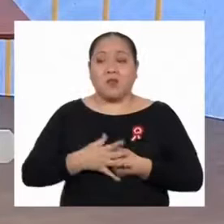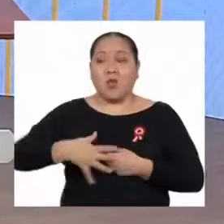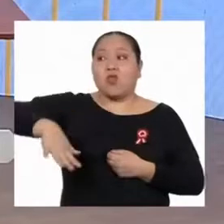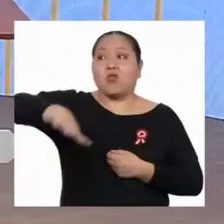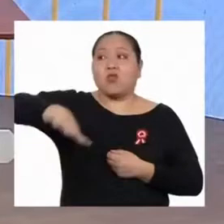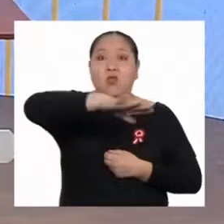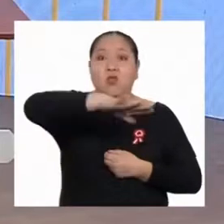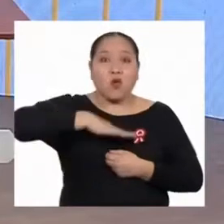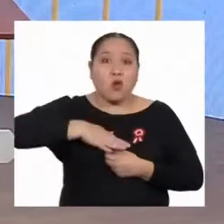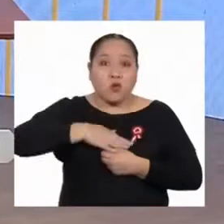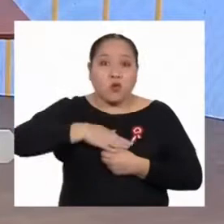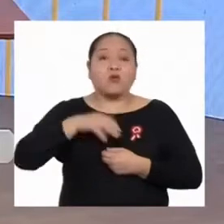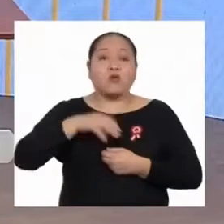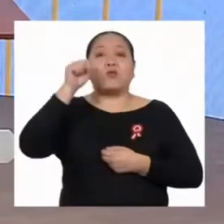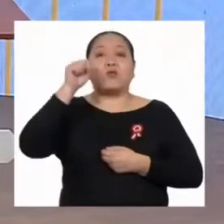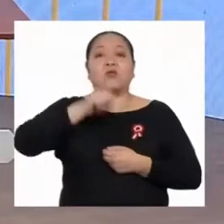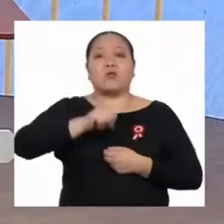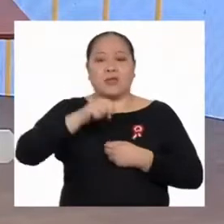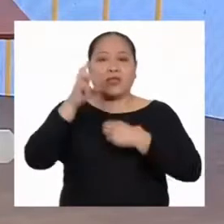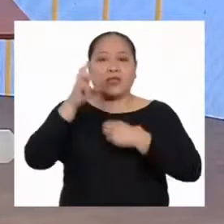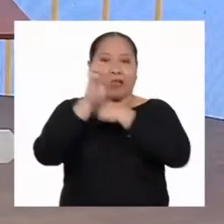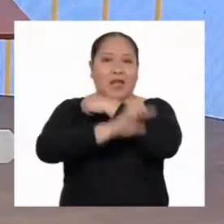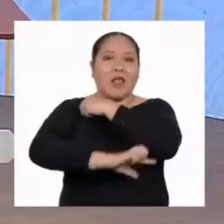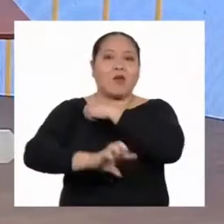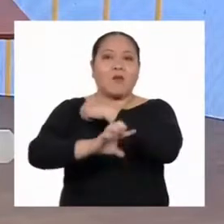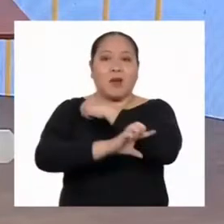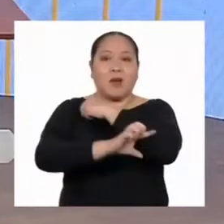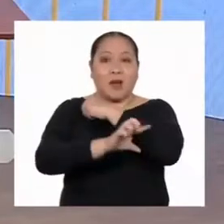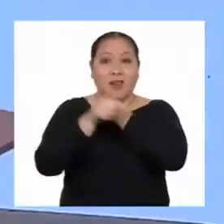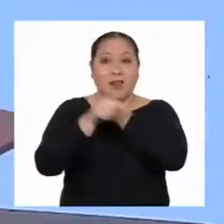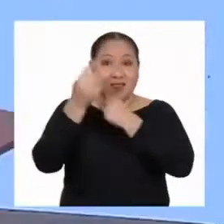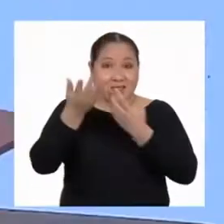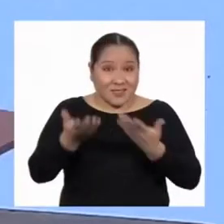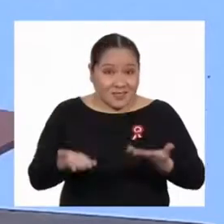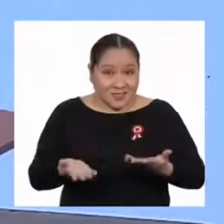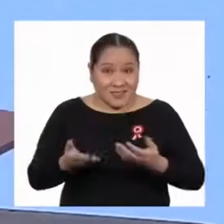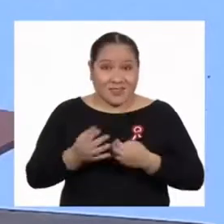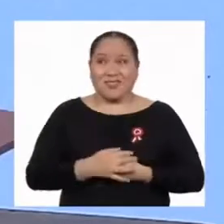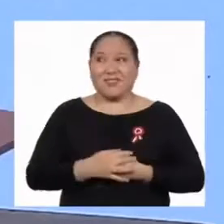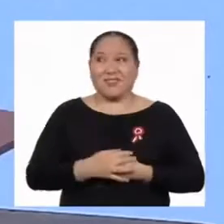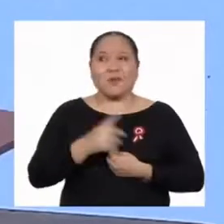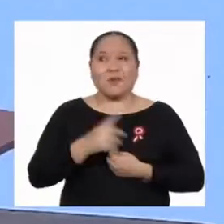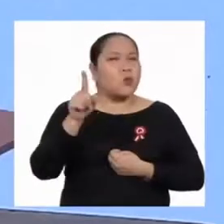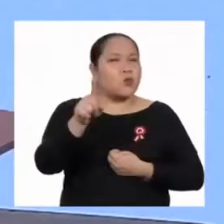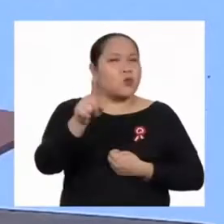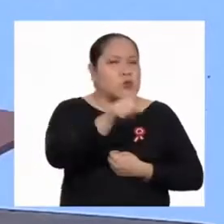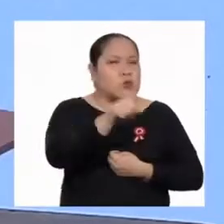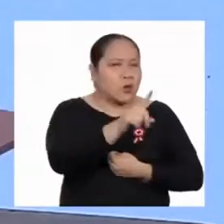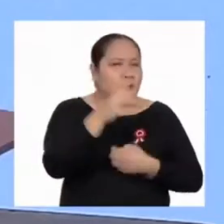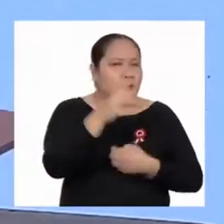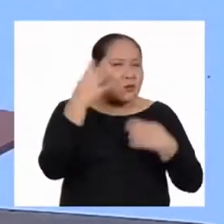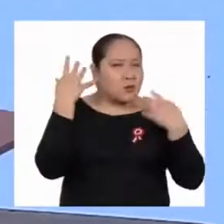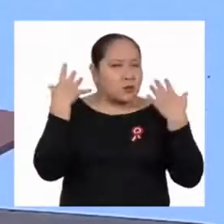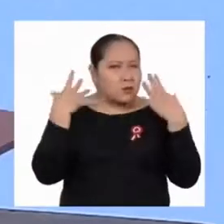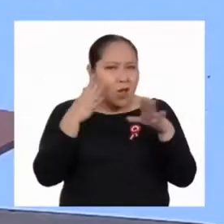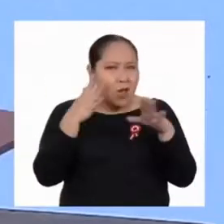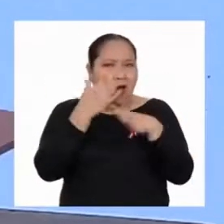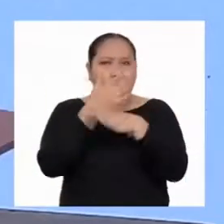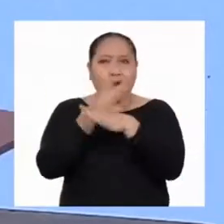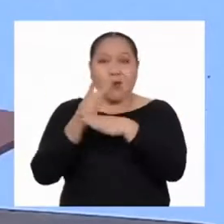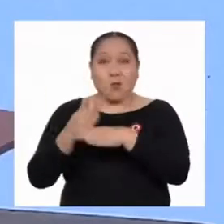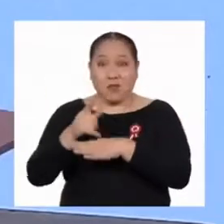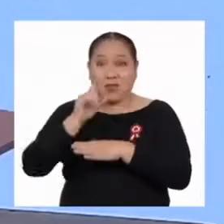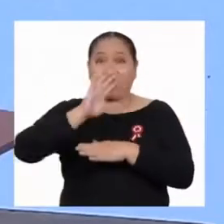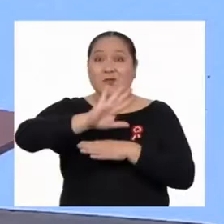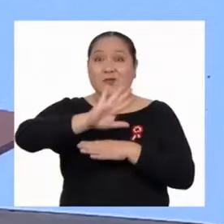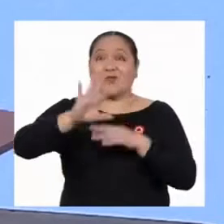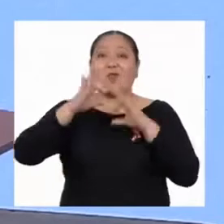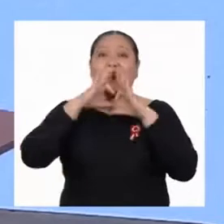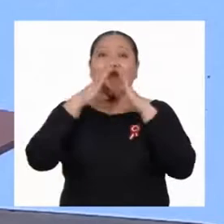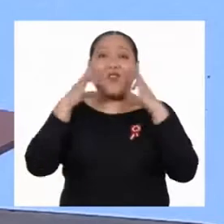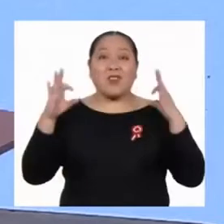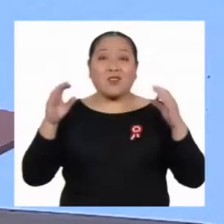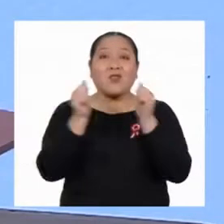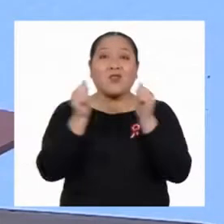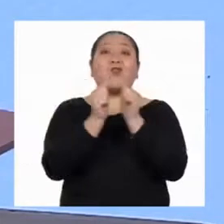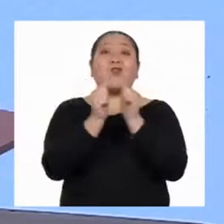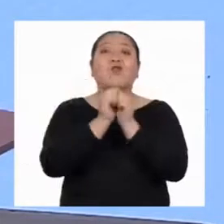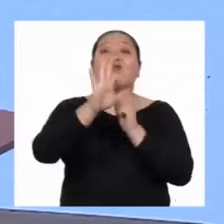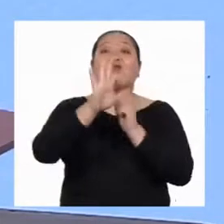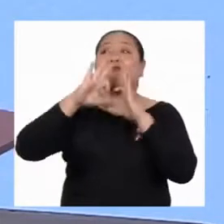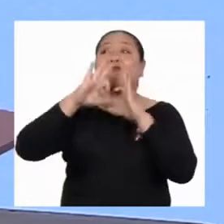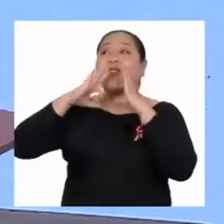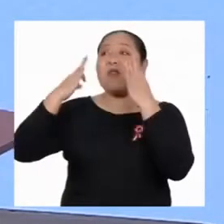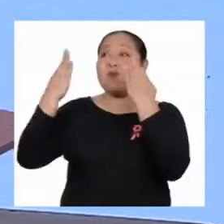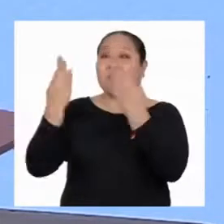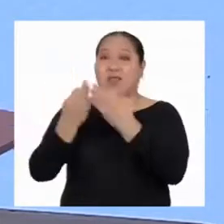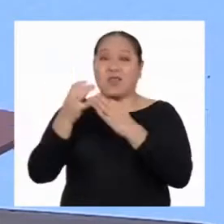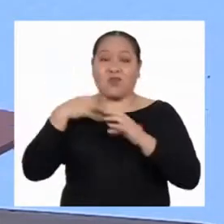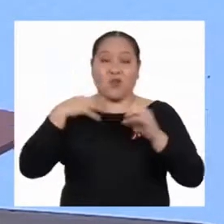y todos somos el país, Tocino. ¿Y ustedes? ¿Ya compartieron sus frases con sus familiares?